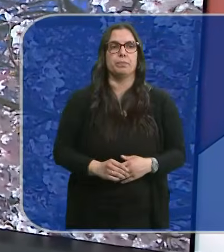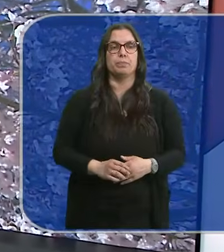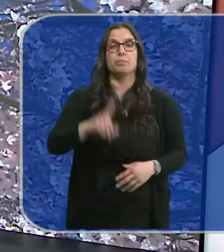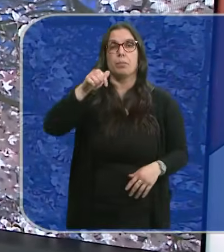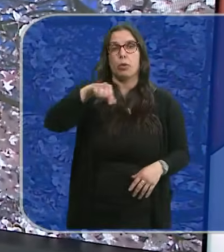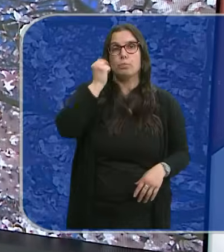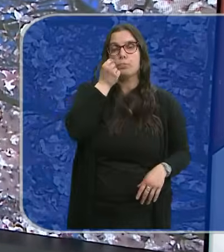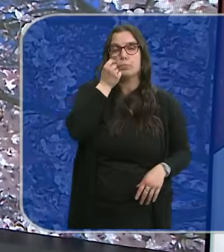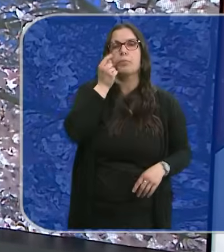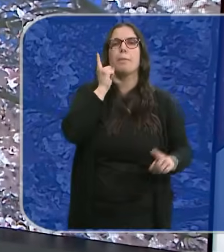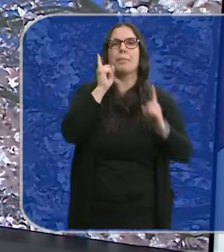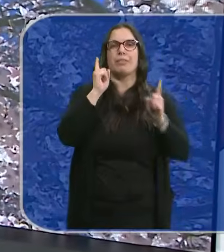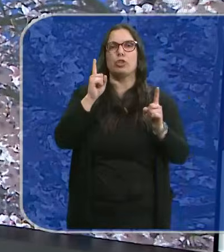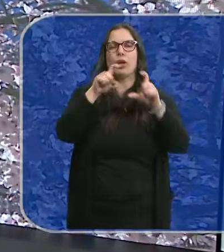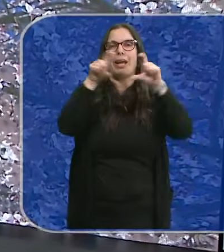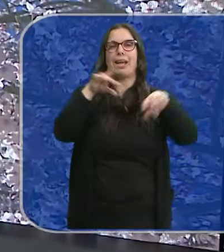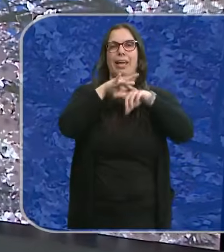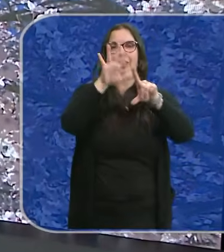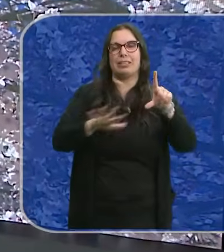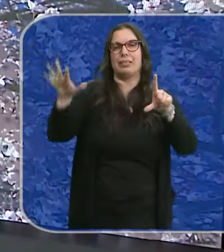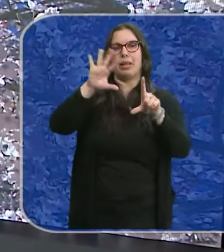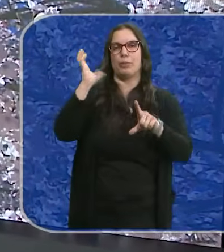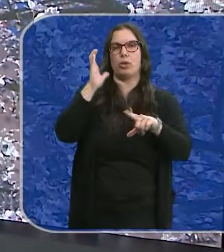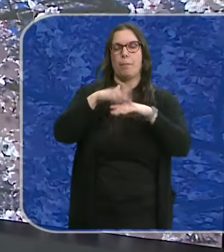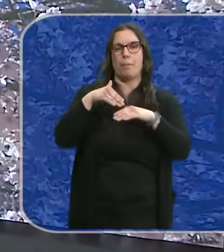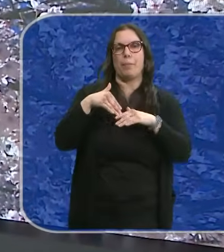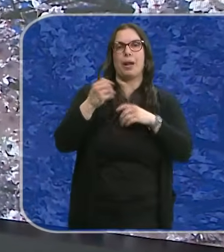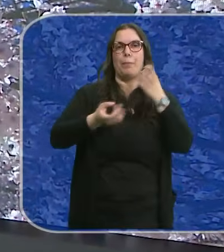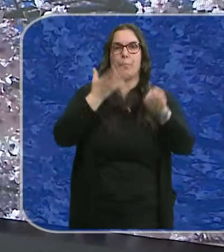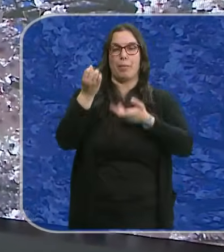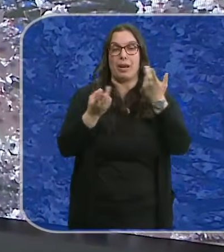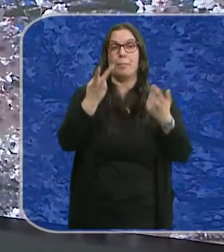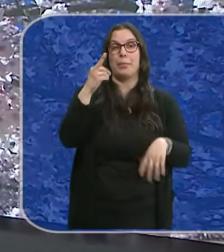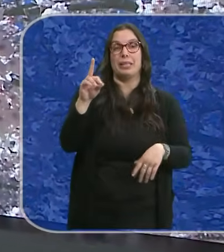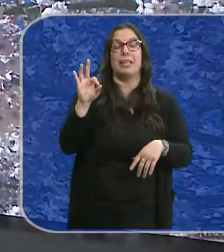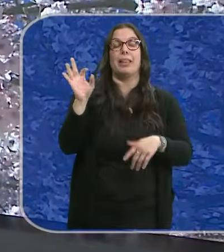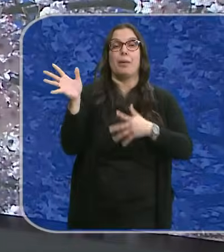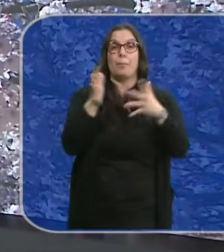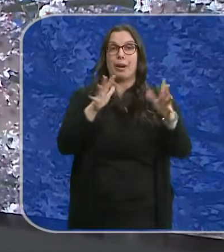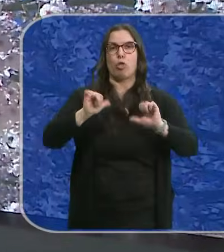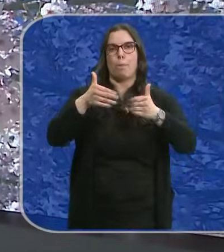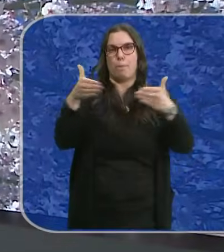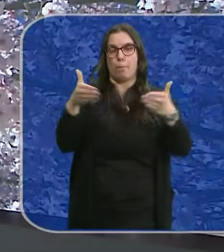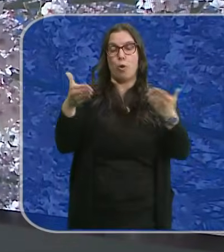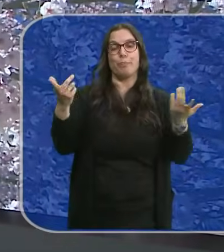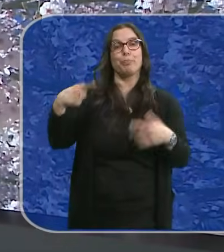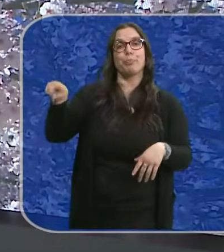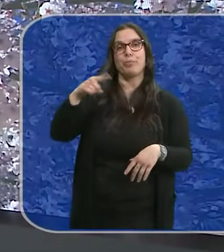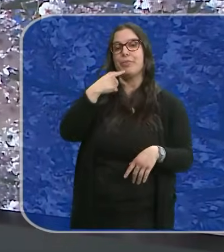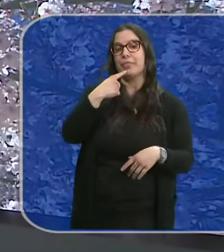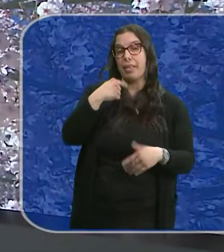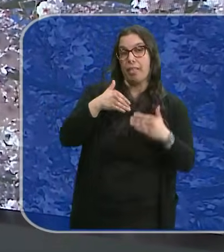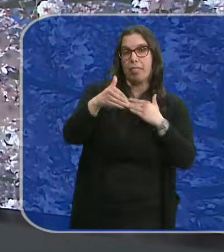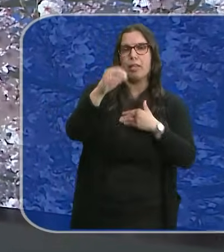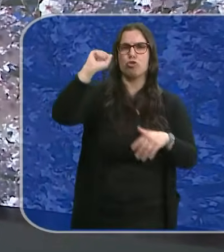También hoy hemos conocido las previsiones de la EMET para la primavera. Entra el día 20 de marzo a las 3:46 de la tarde y la Agencia Estatal de Meteorología apunta